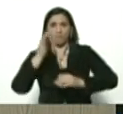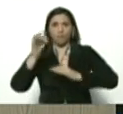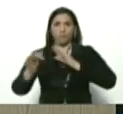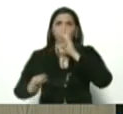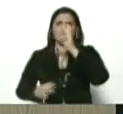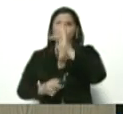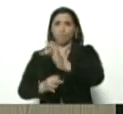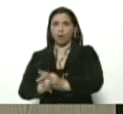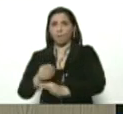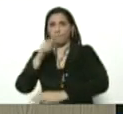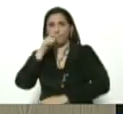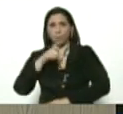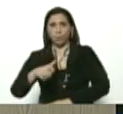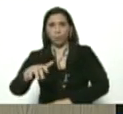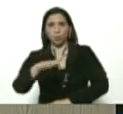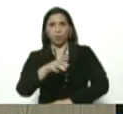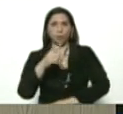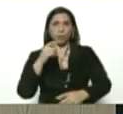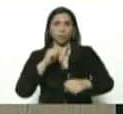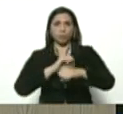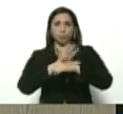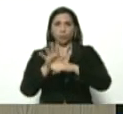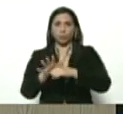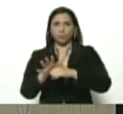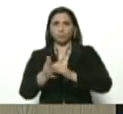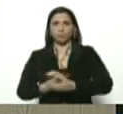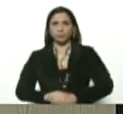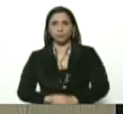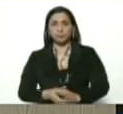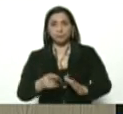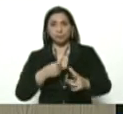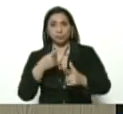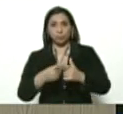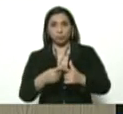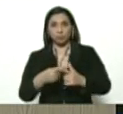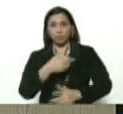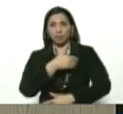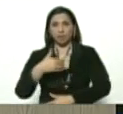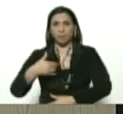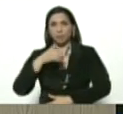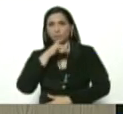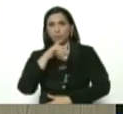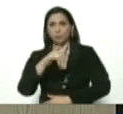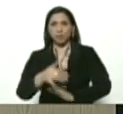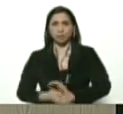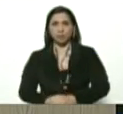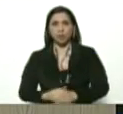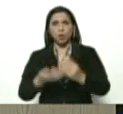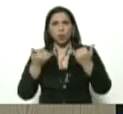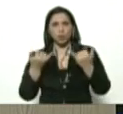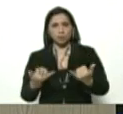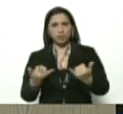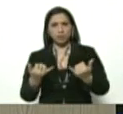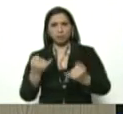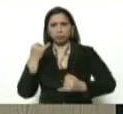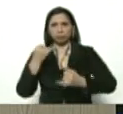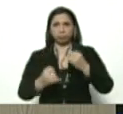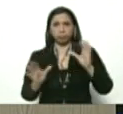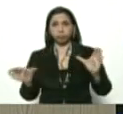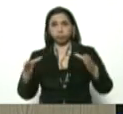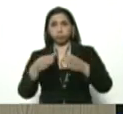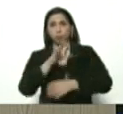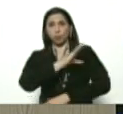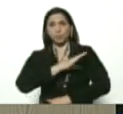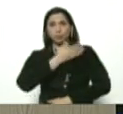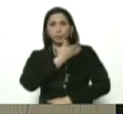en la población por kobe 19 en ese sentido queremos informar que acaba de culminar la reunión de la comisión